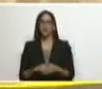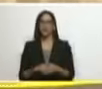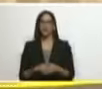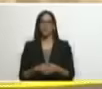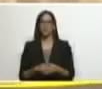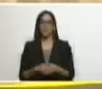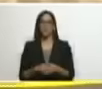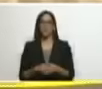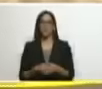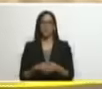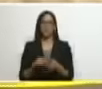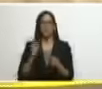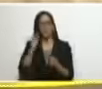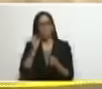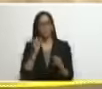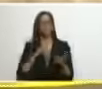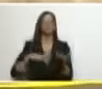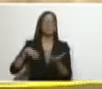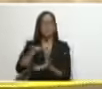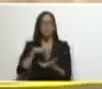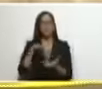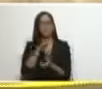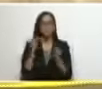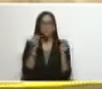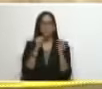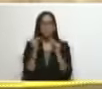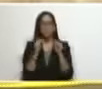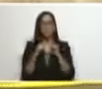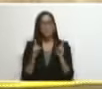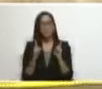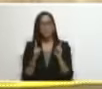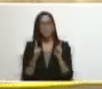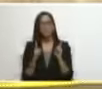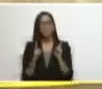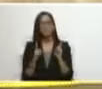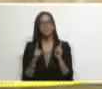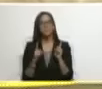polémico, pero que establece